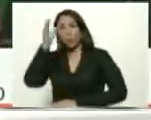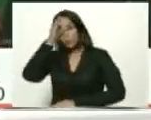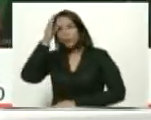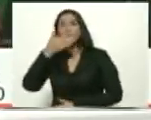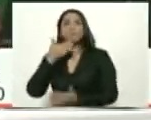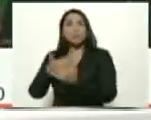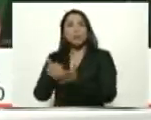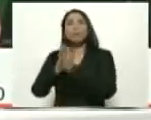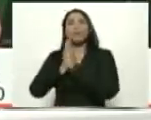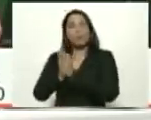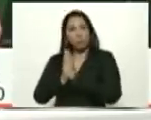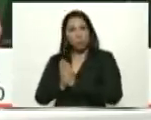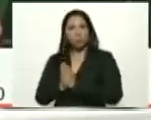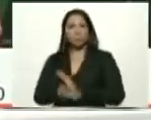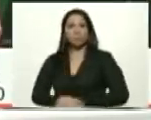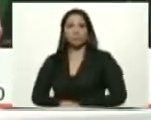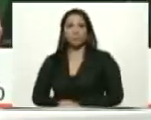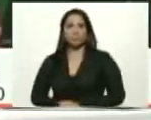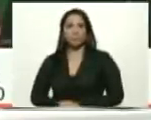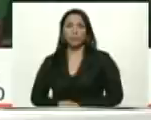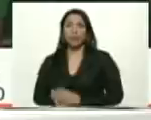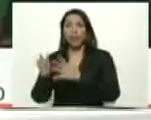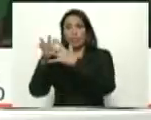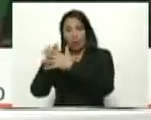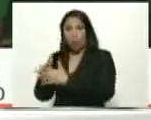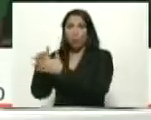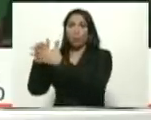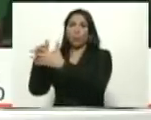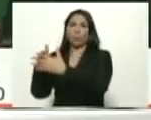si es posible pedir, en los Estados Unidos,